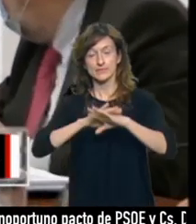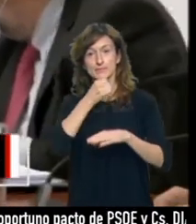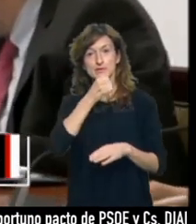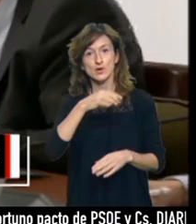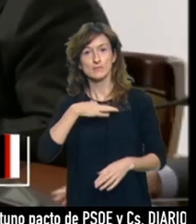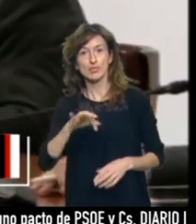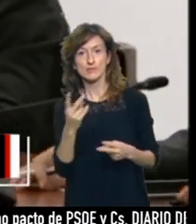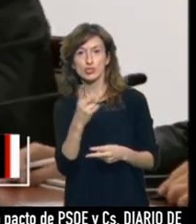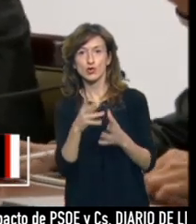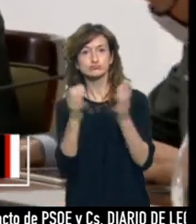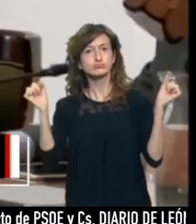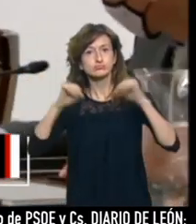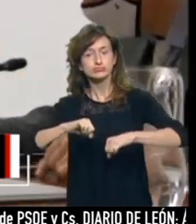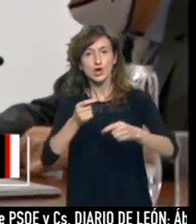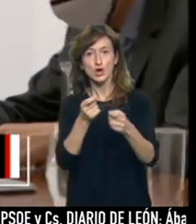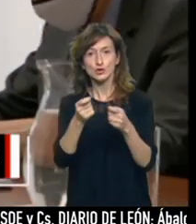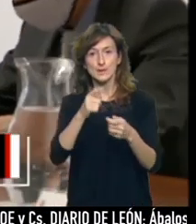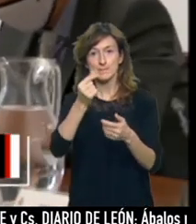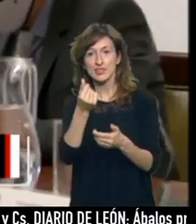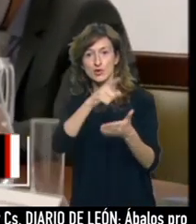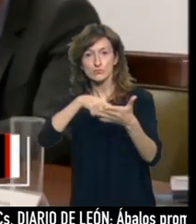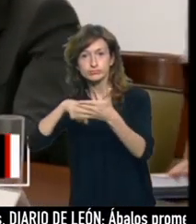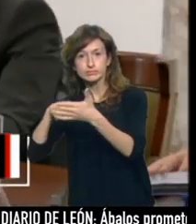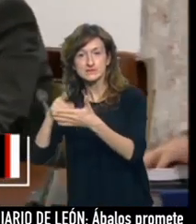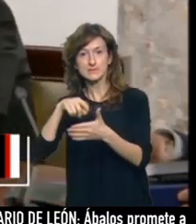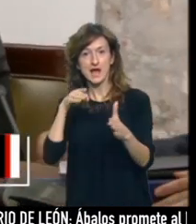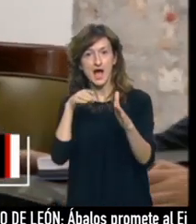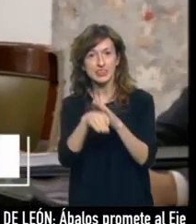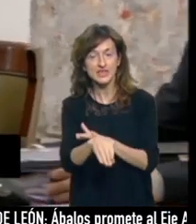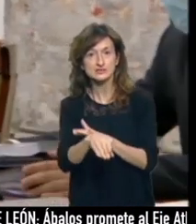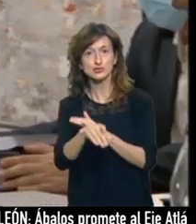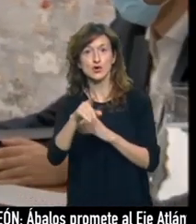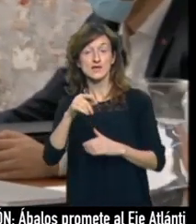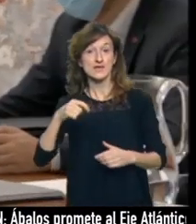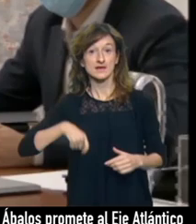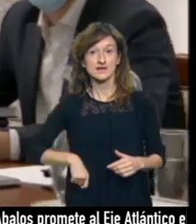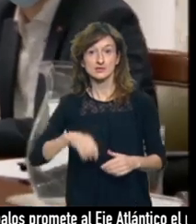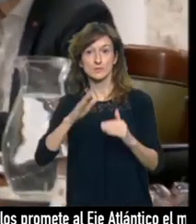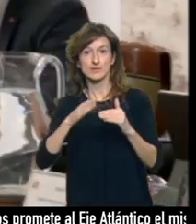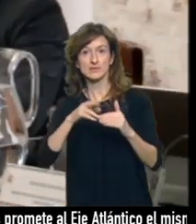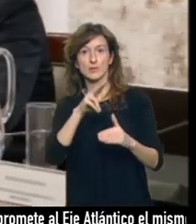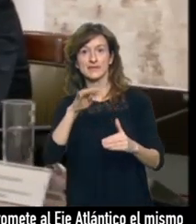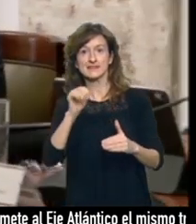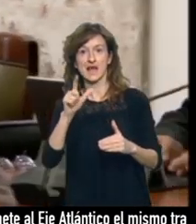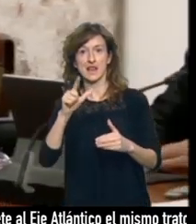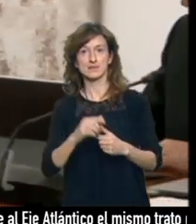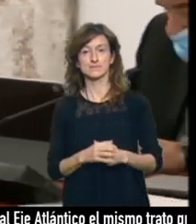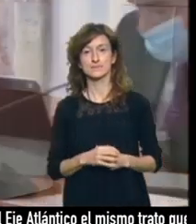Podemos cerraban un acuerdo para regular el precio de los alquileres y facilitar el acceso al ingreso mínimo vital.